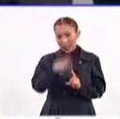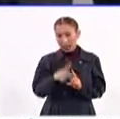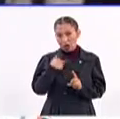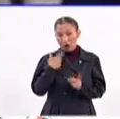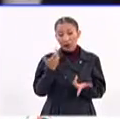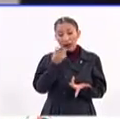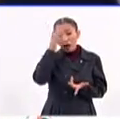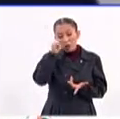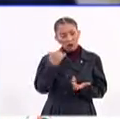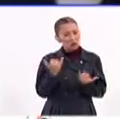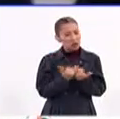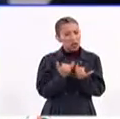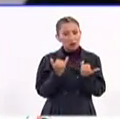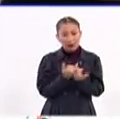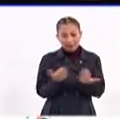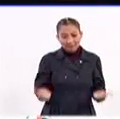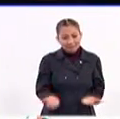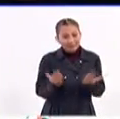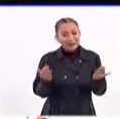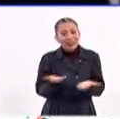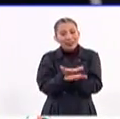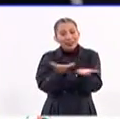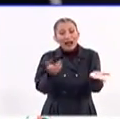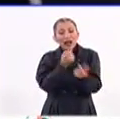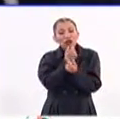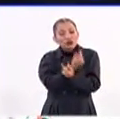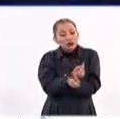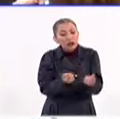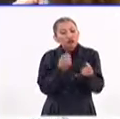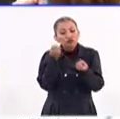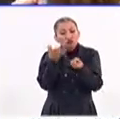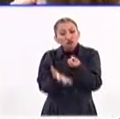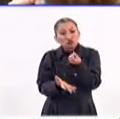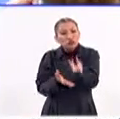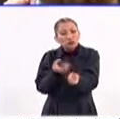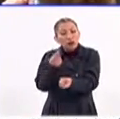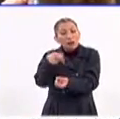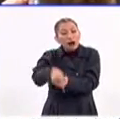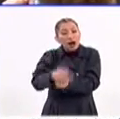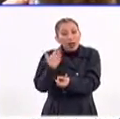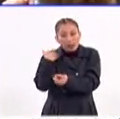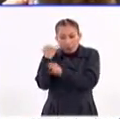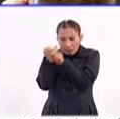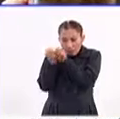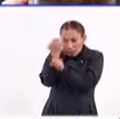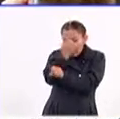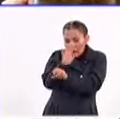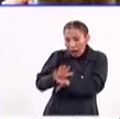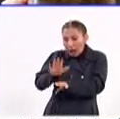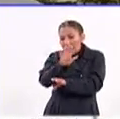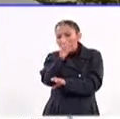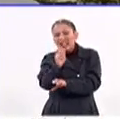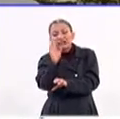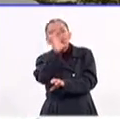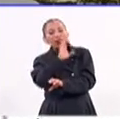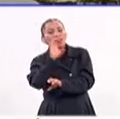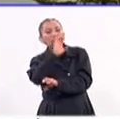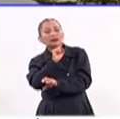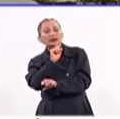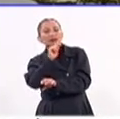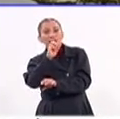expertos coinciden en la importancia de motivar y ofrecer a los niños las herramientas necesarias para explorar las áreas STEM. Hay